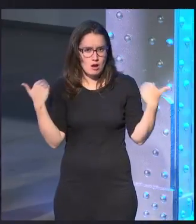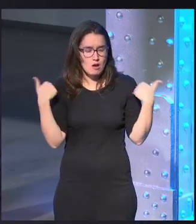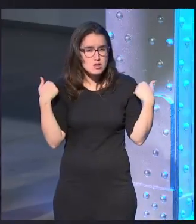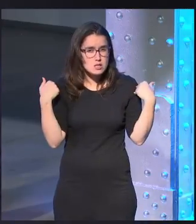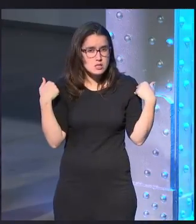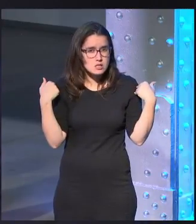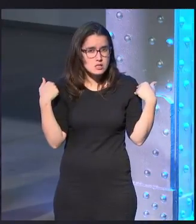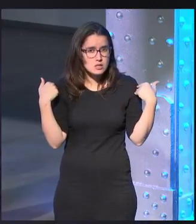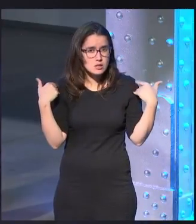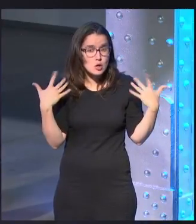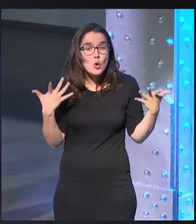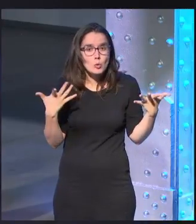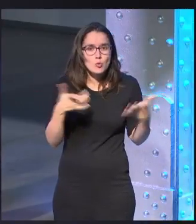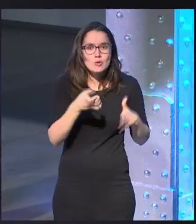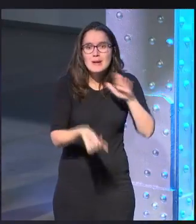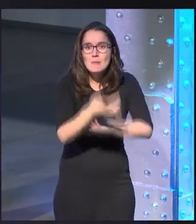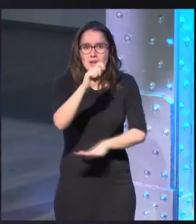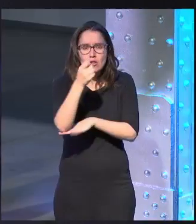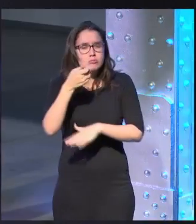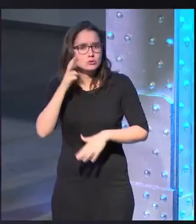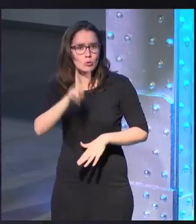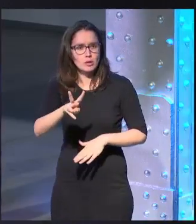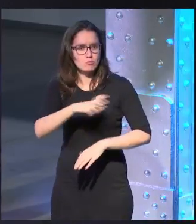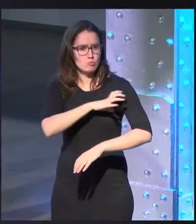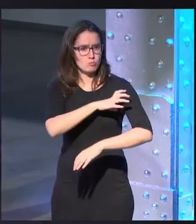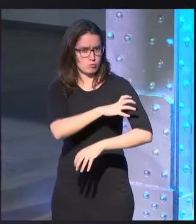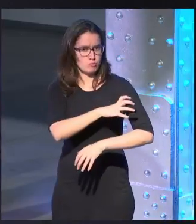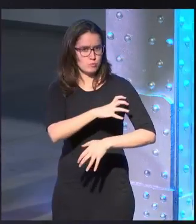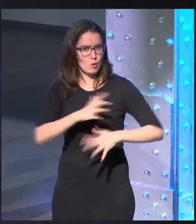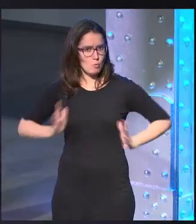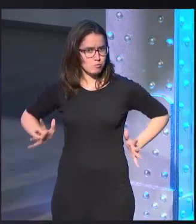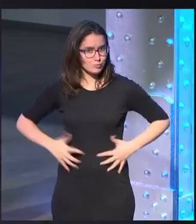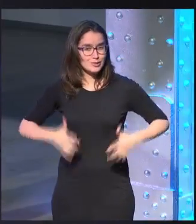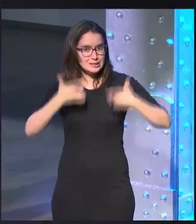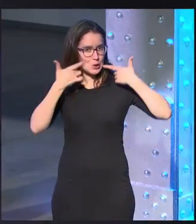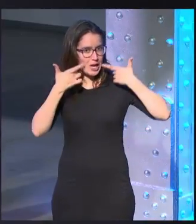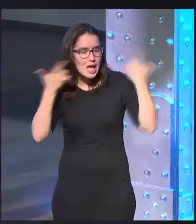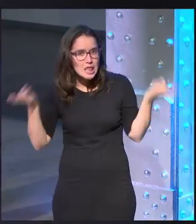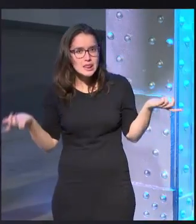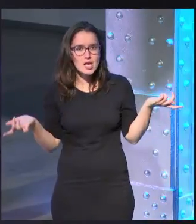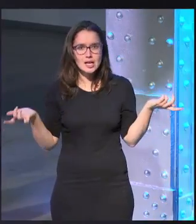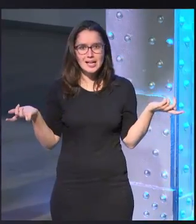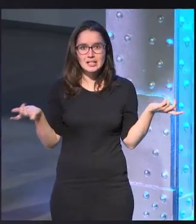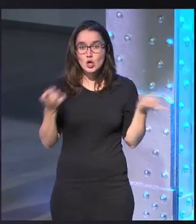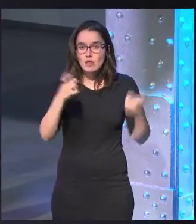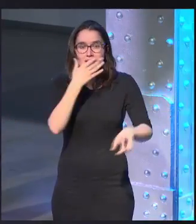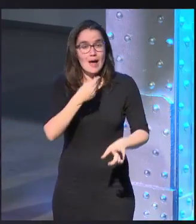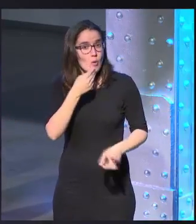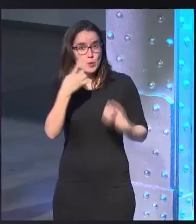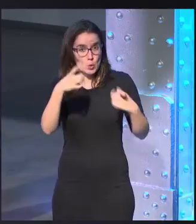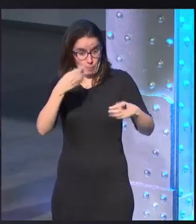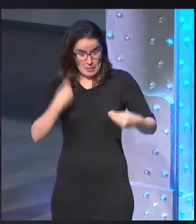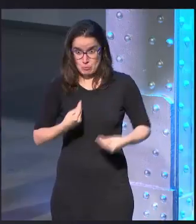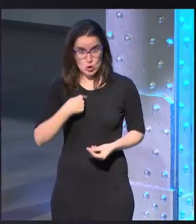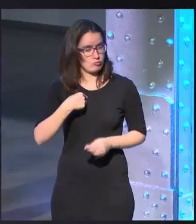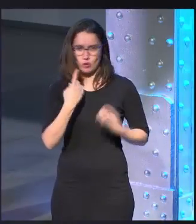fit. Un emprendedor de éxito siempre lo veréis, musculado, sonriente, no hay falta que sea guapo como yo,